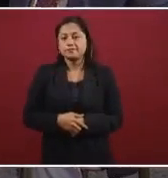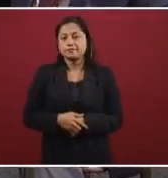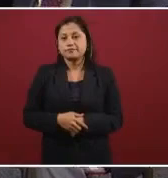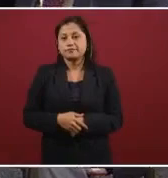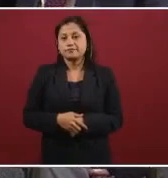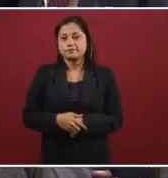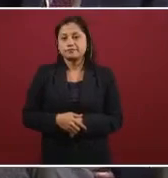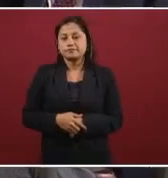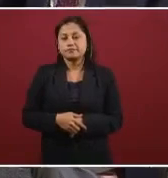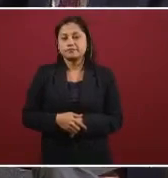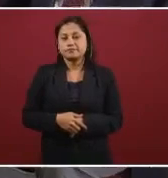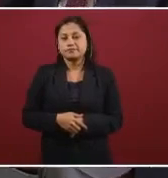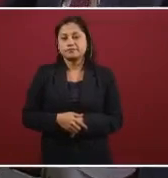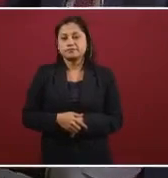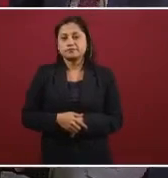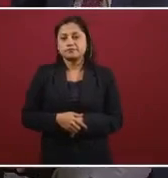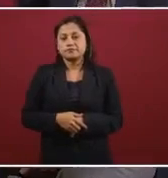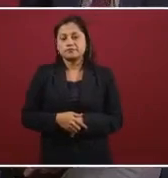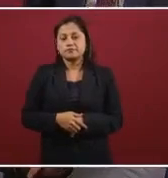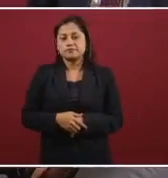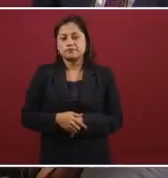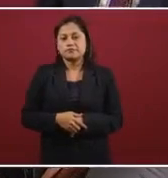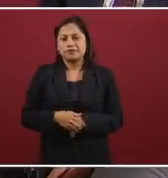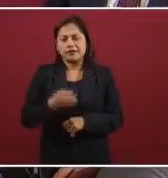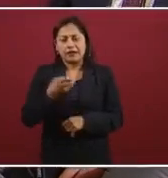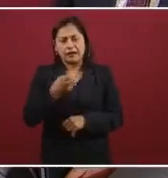una concesión graciosa.